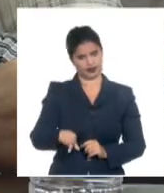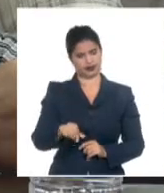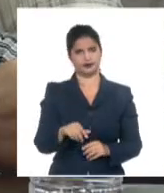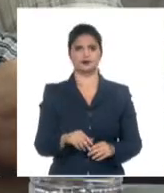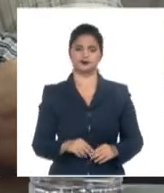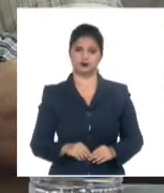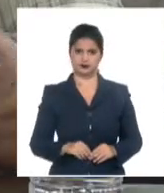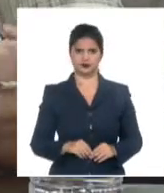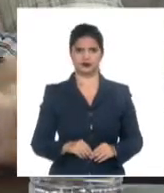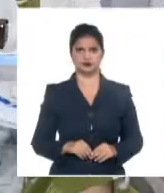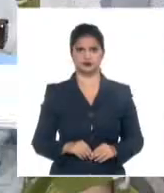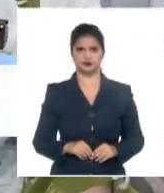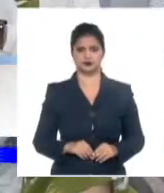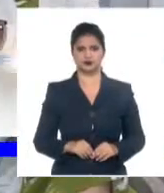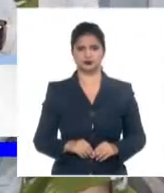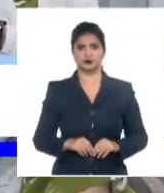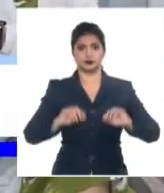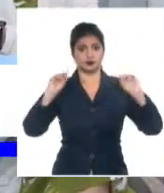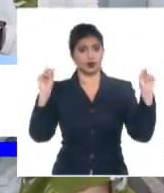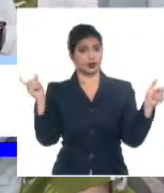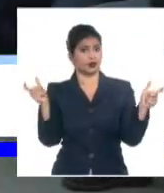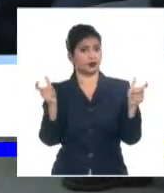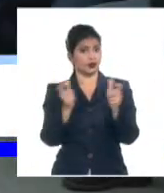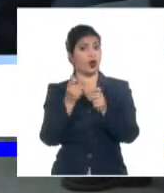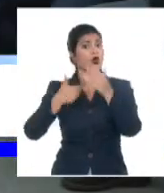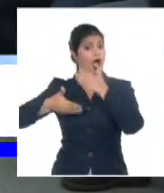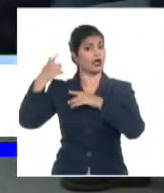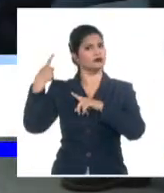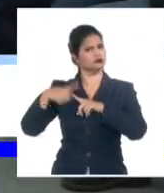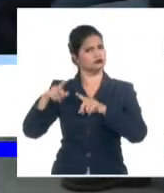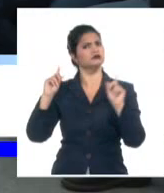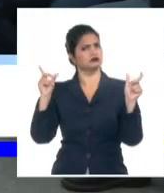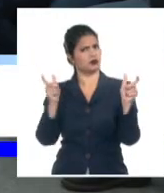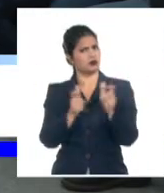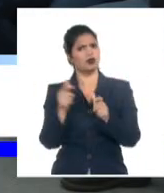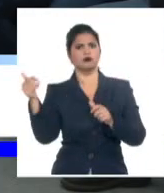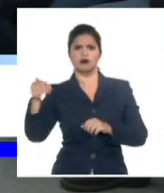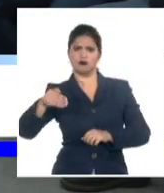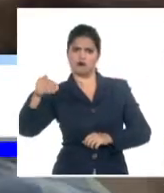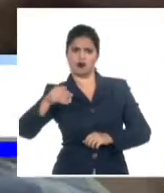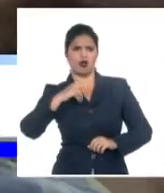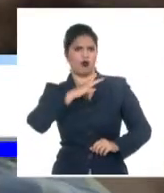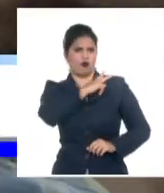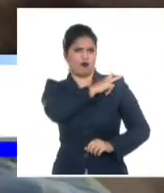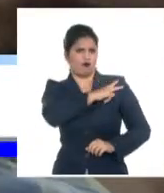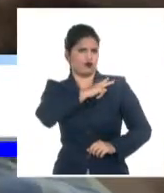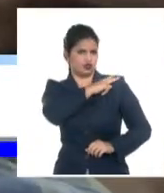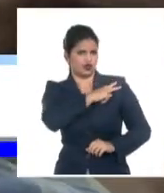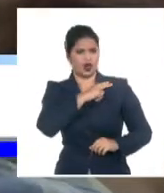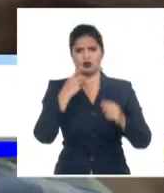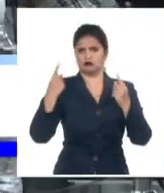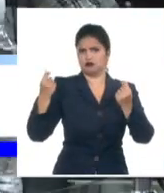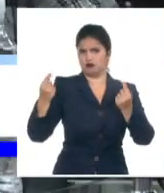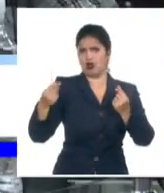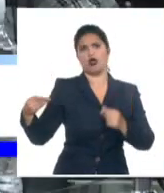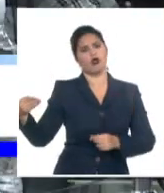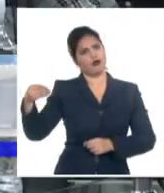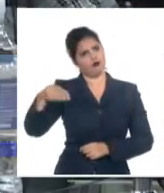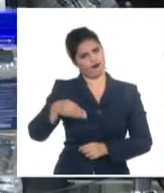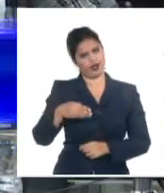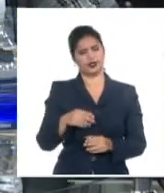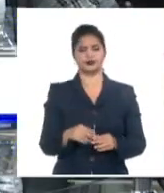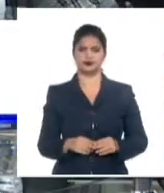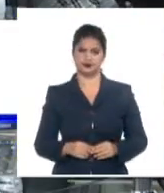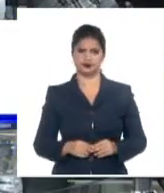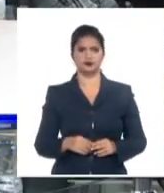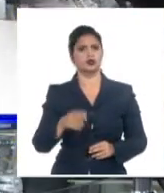La sesión antecedida por reuniones parciales a las que asistieron auditores y auditados. Sabemos que hay